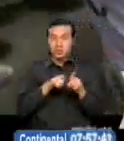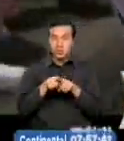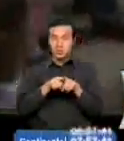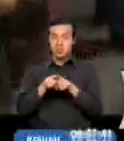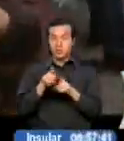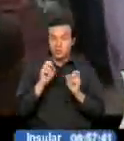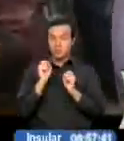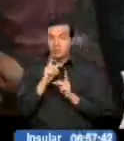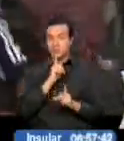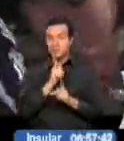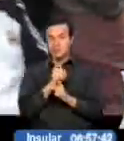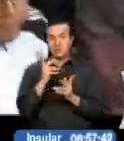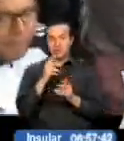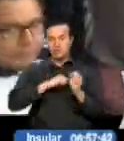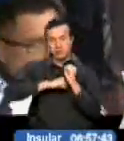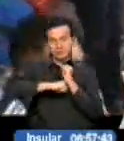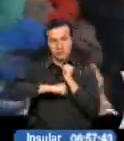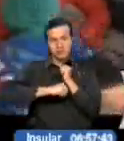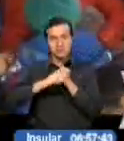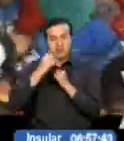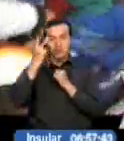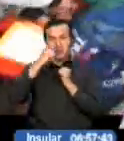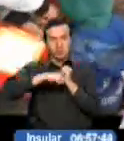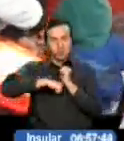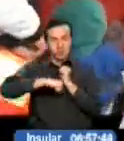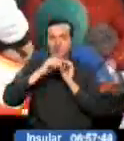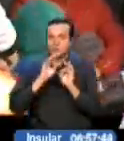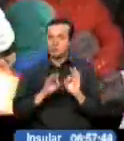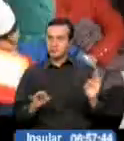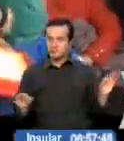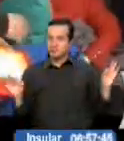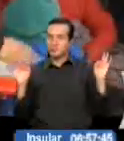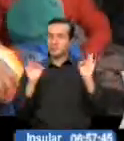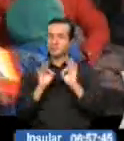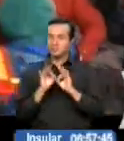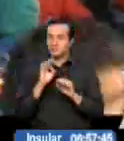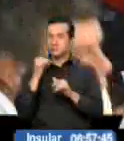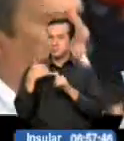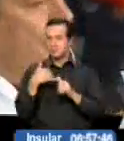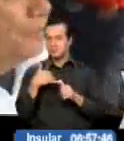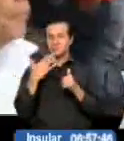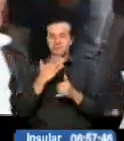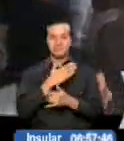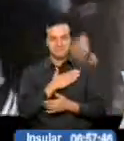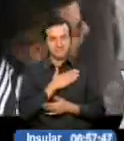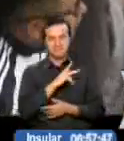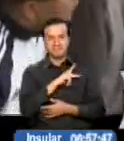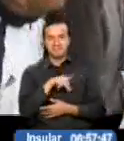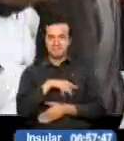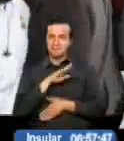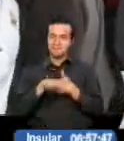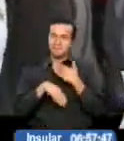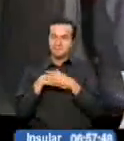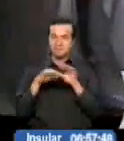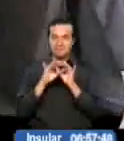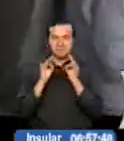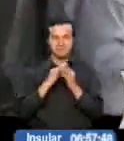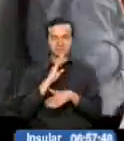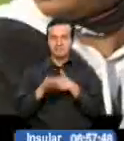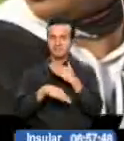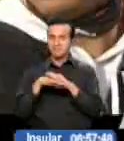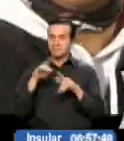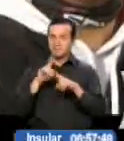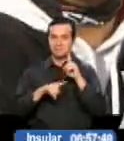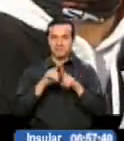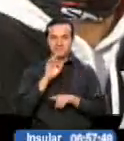dio la oportunidad y bueno pues pude marcar. Dos goles que son importantes para el club, para mí, en lo personal, para toda mi familia y para todos mis